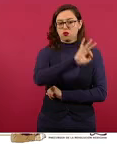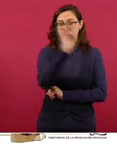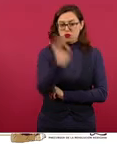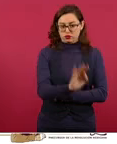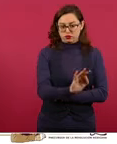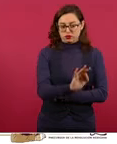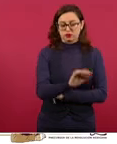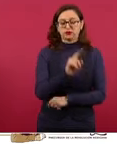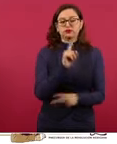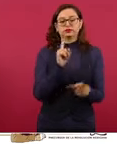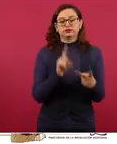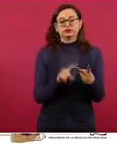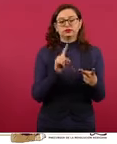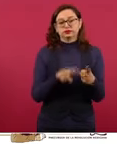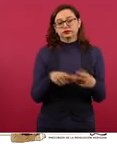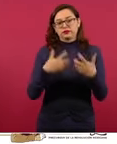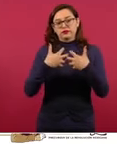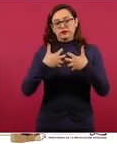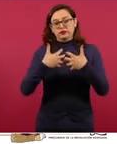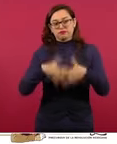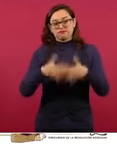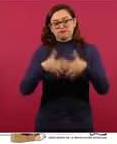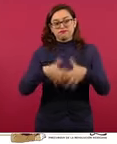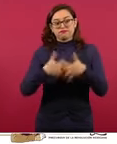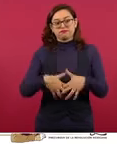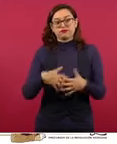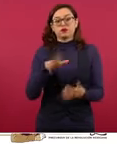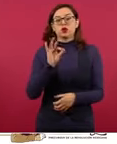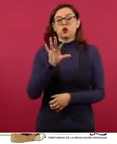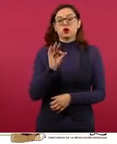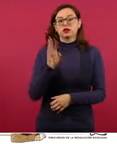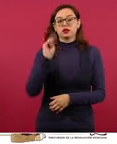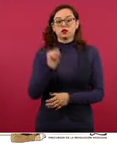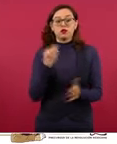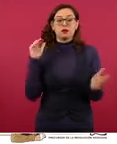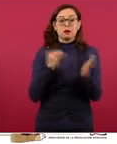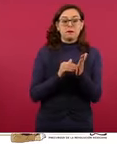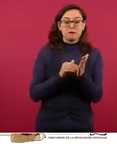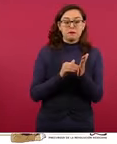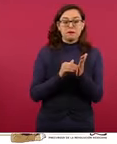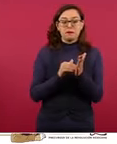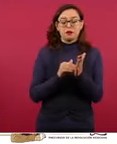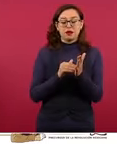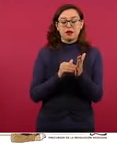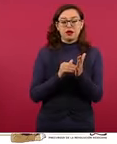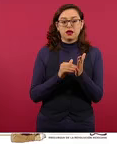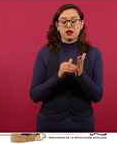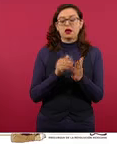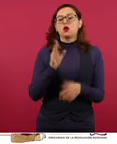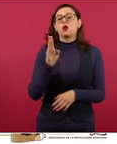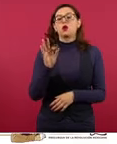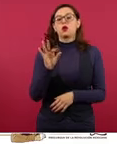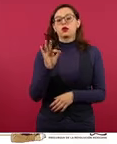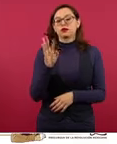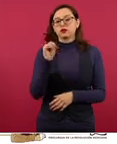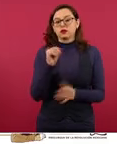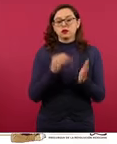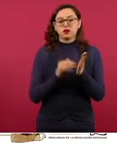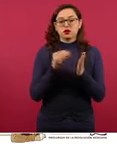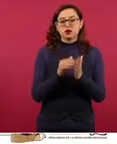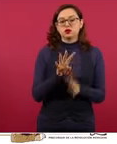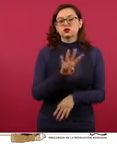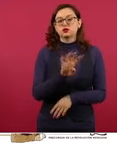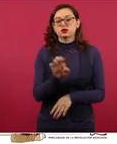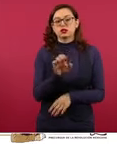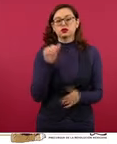subterráneas industriales tienen alrededor de 49 mil 49 millones 900 mil metros